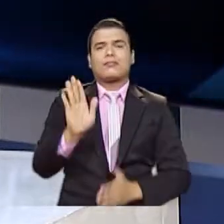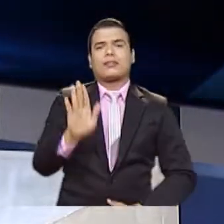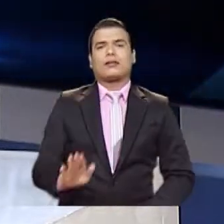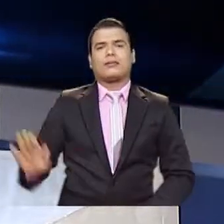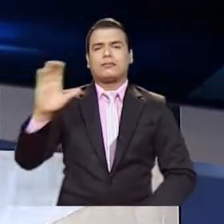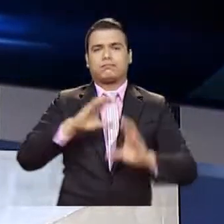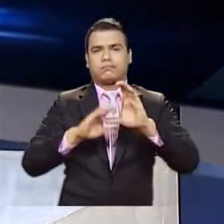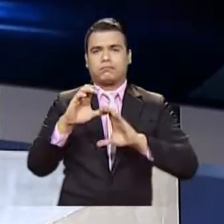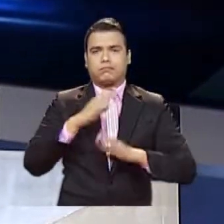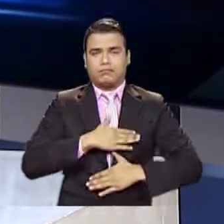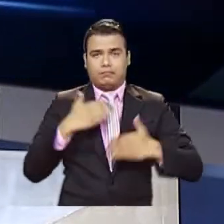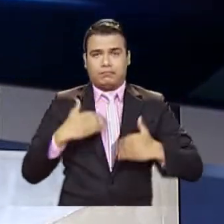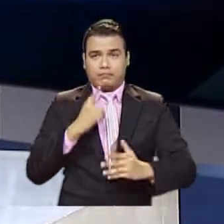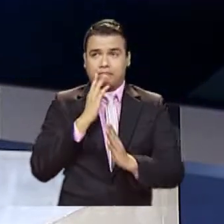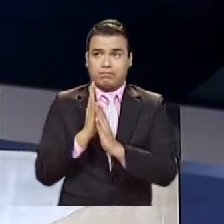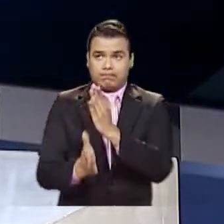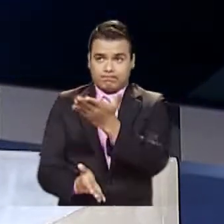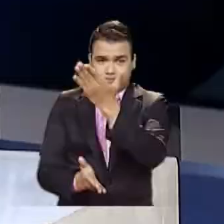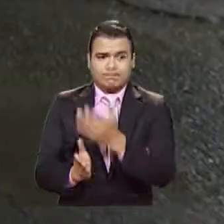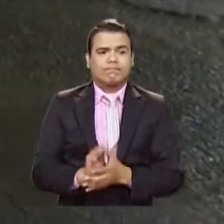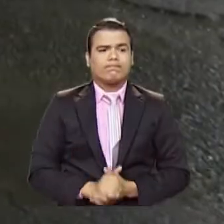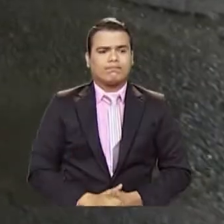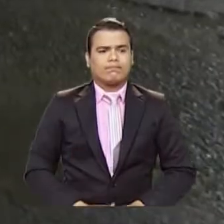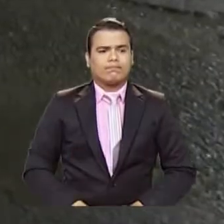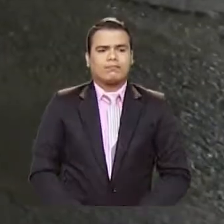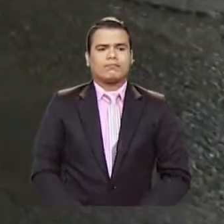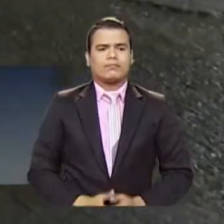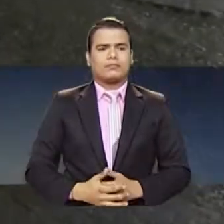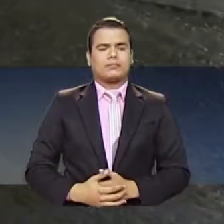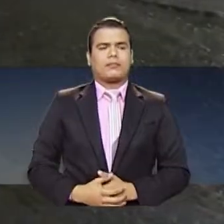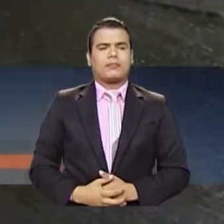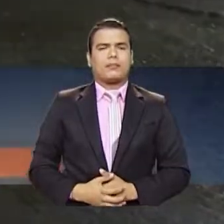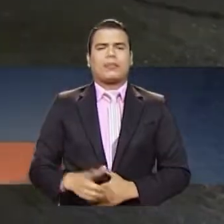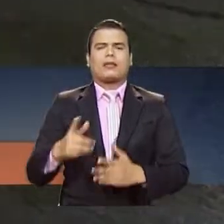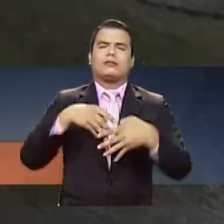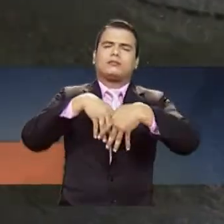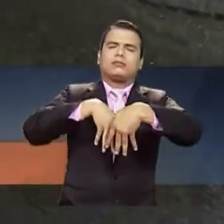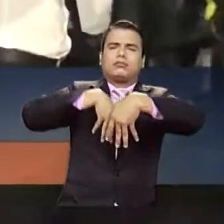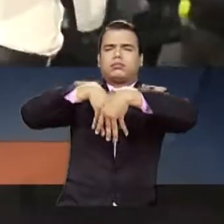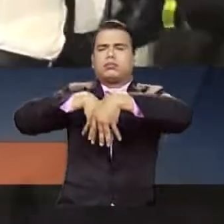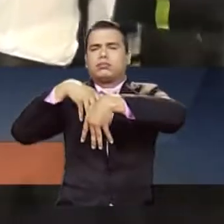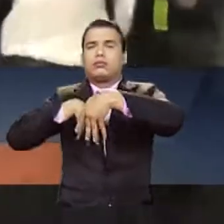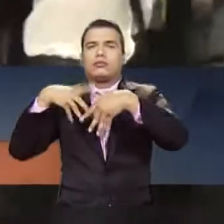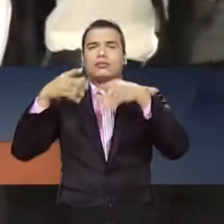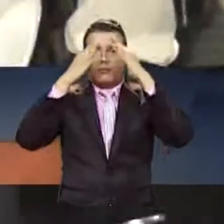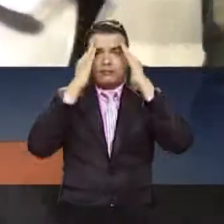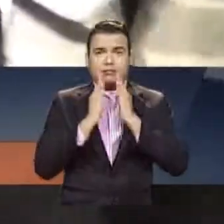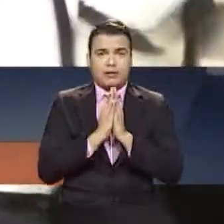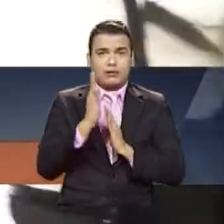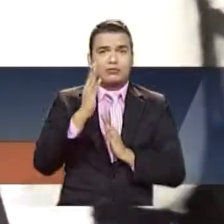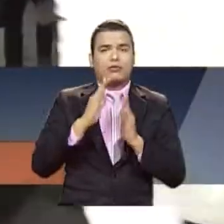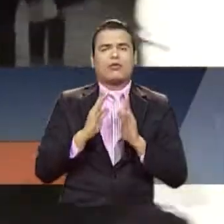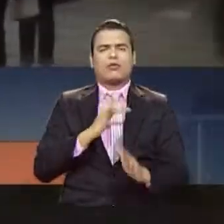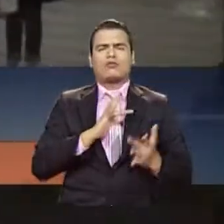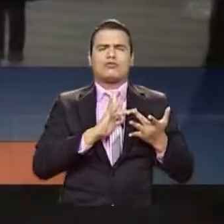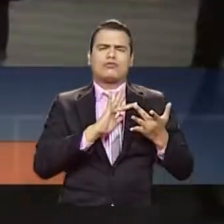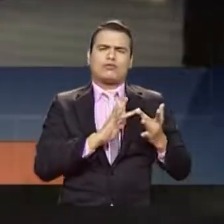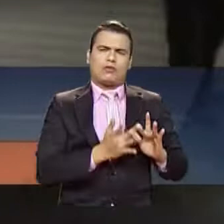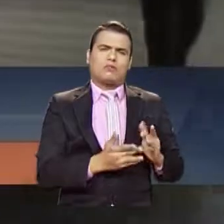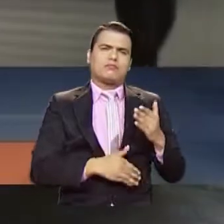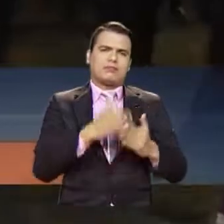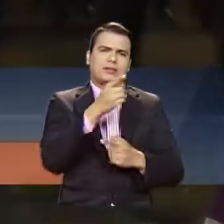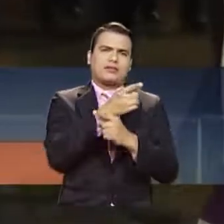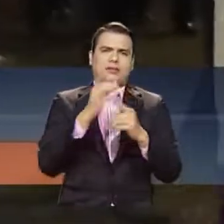Camilo Fajardo con toda la información. Con la procesión de la Virgen de los Dolores se dio inicio a la Semana Mayor en la ciudad de Popayán,